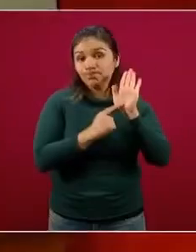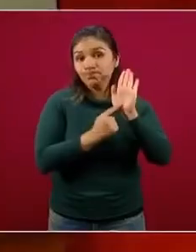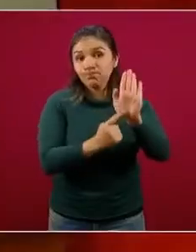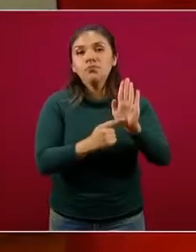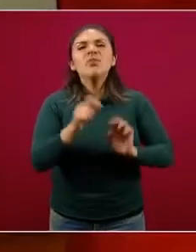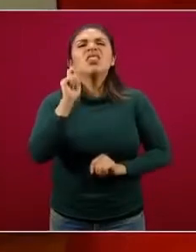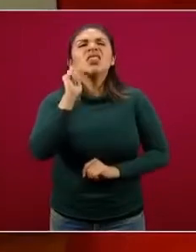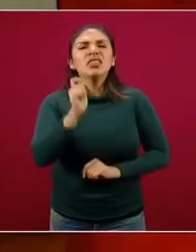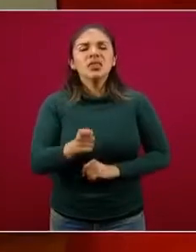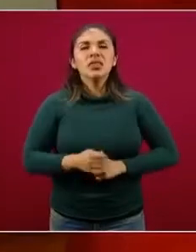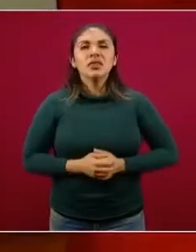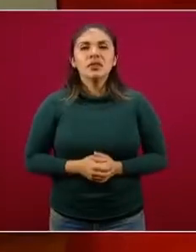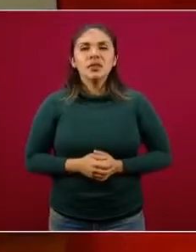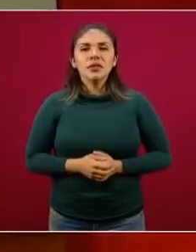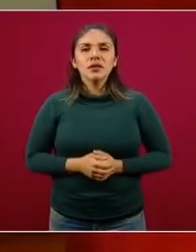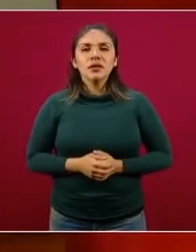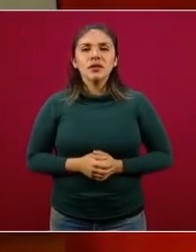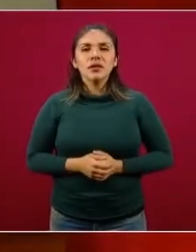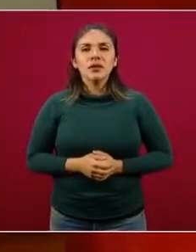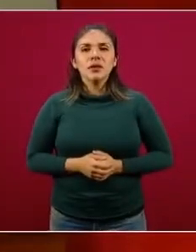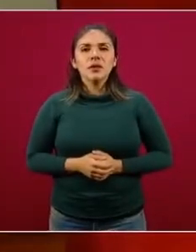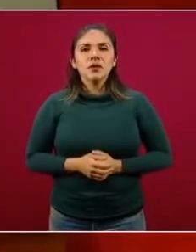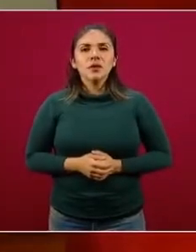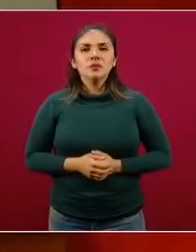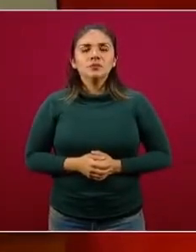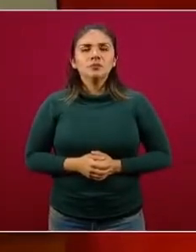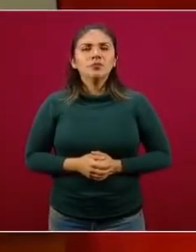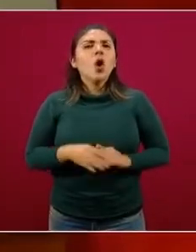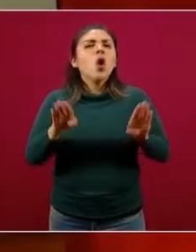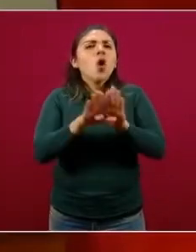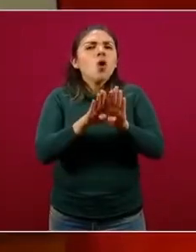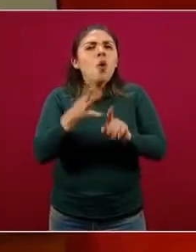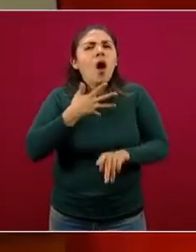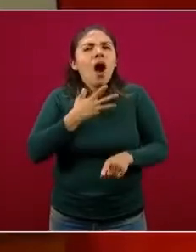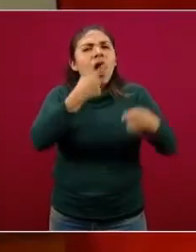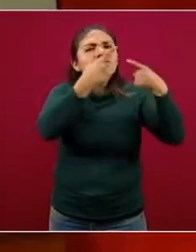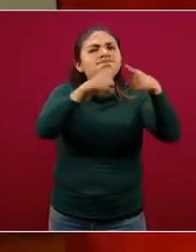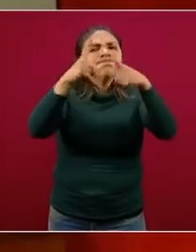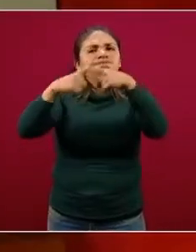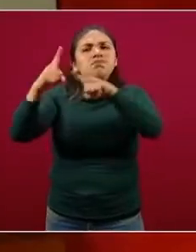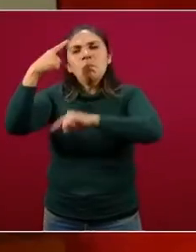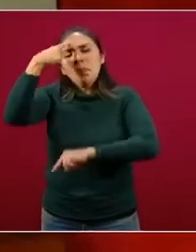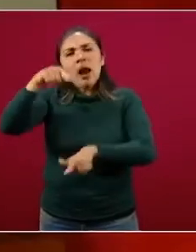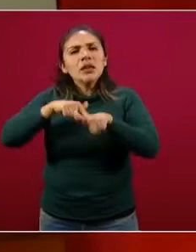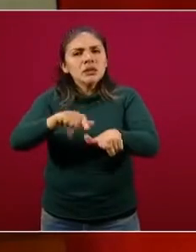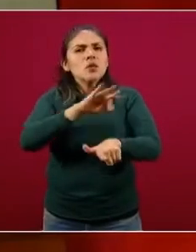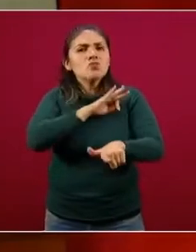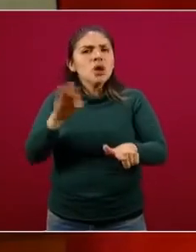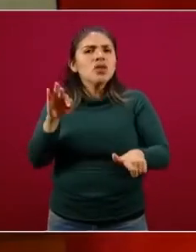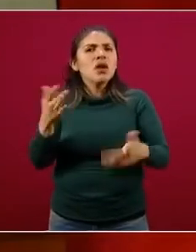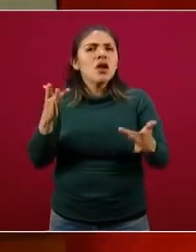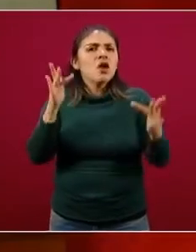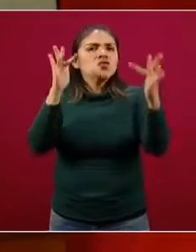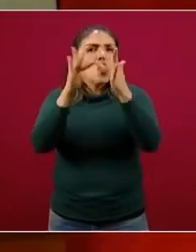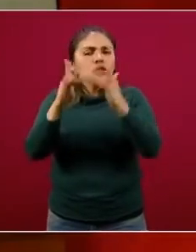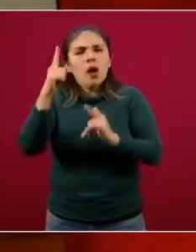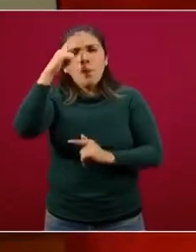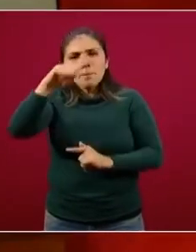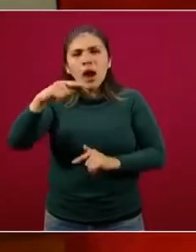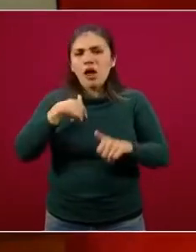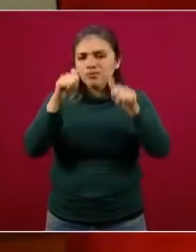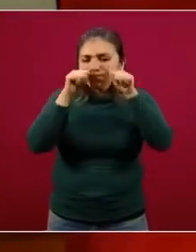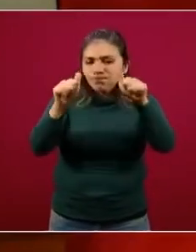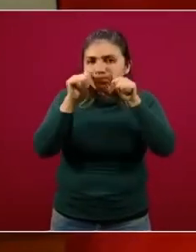es sobre el contacto ciudadano, las diferentes formas que tenemos de mantener un contacto directo para ofrecer la